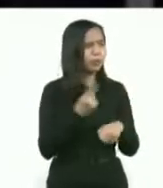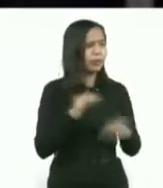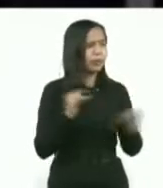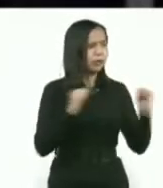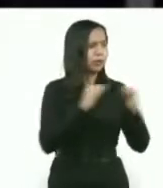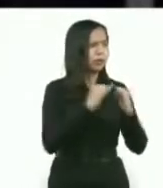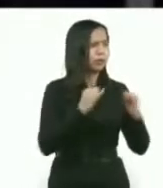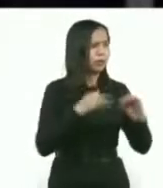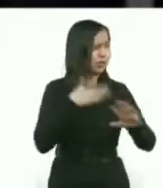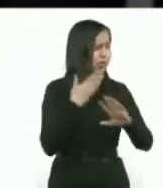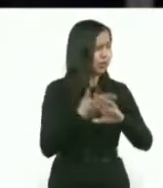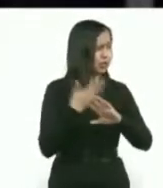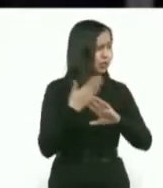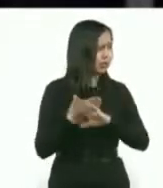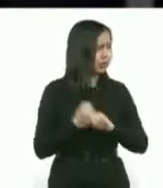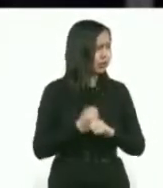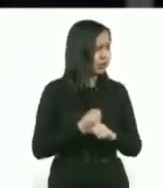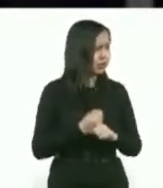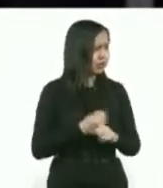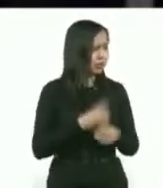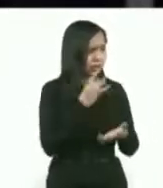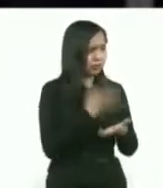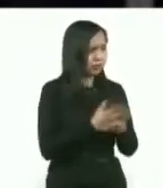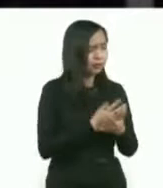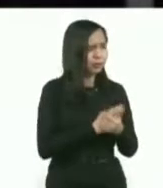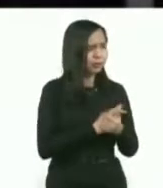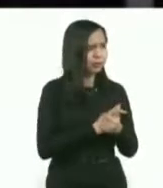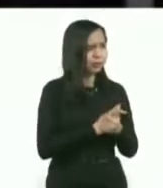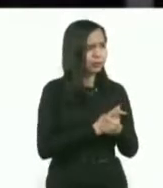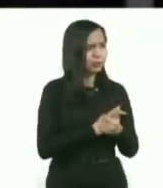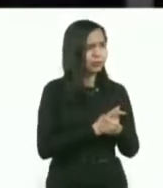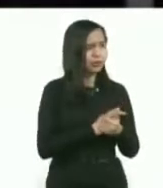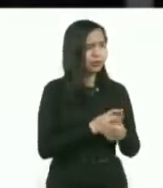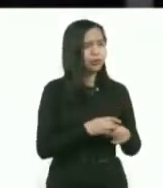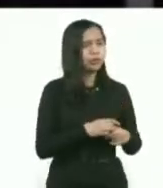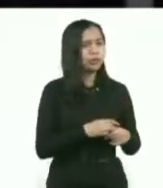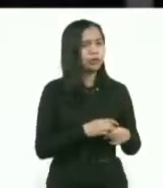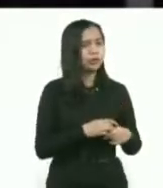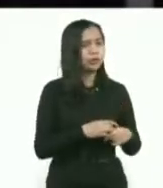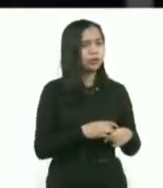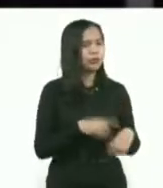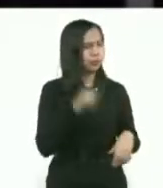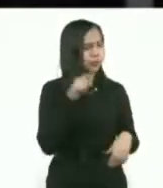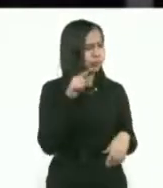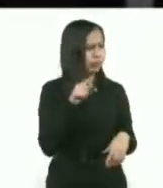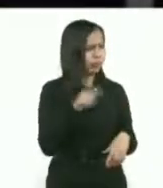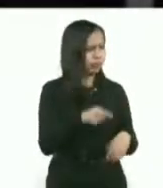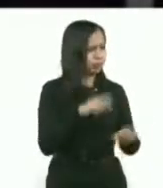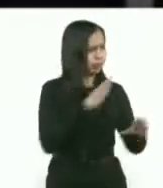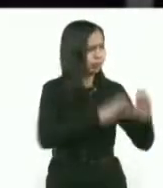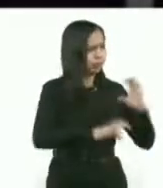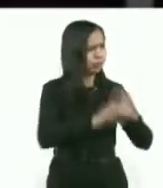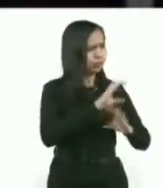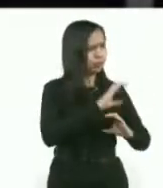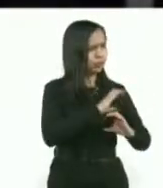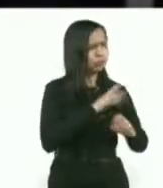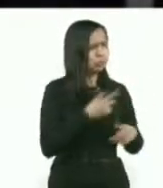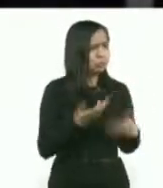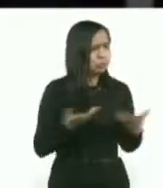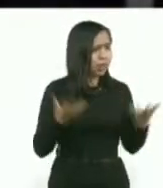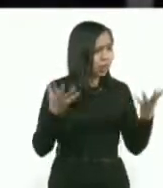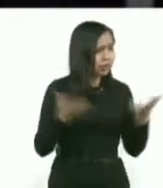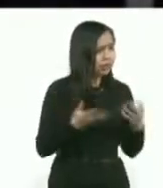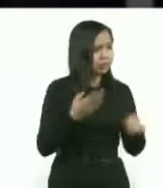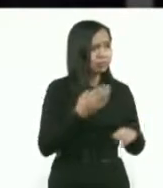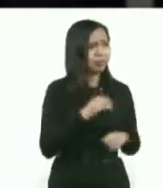en su contra. ¿Es así? ¿Lo puede decir tal cual? usted de que no se hizo eso, como lo